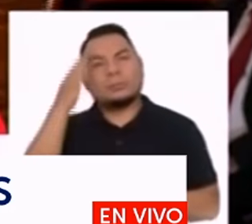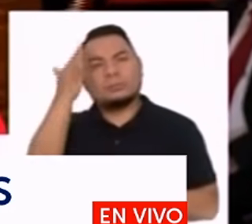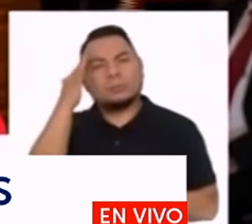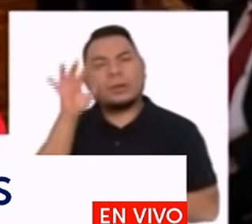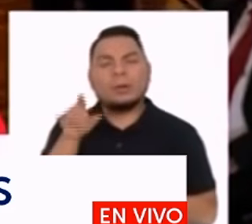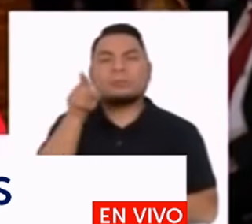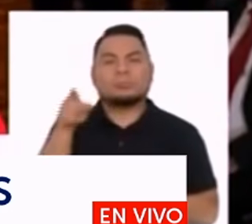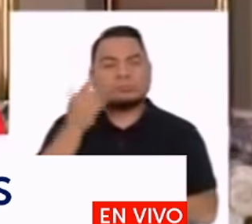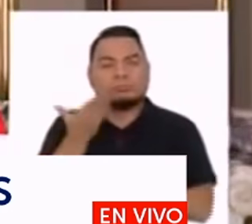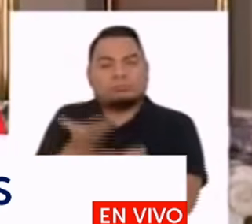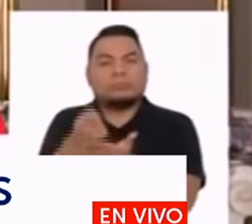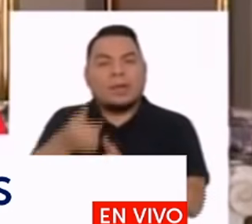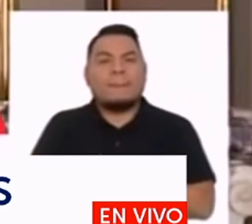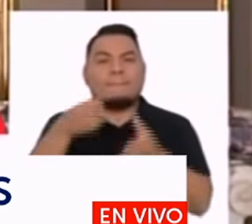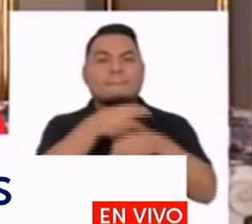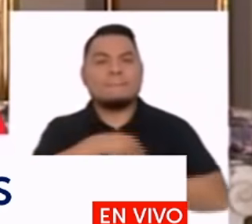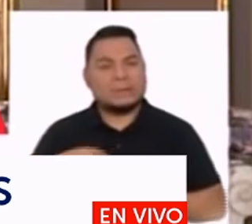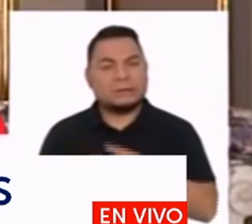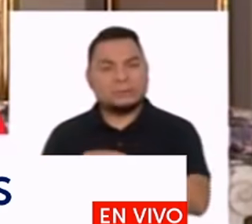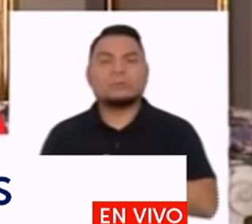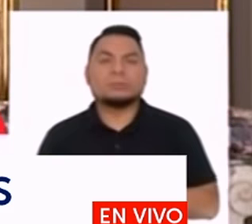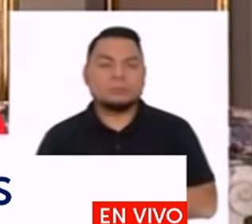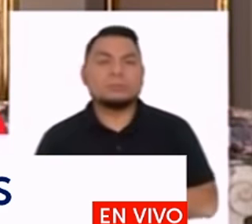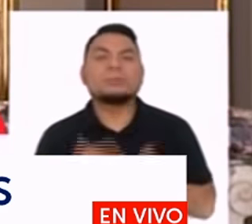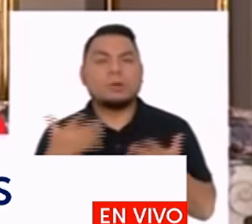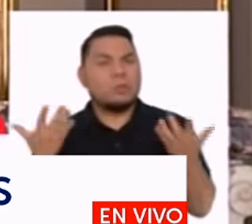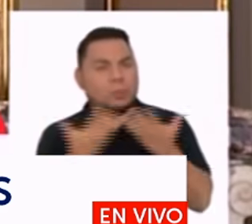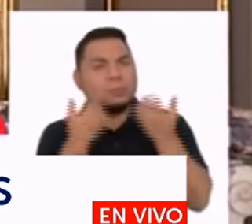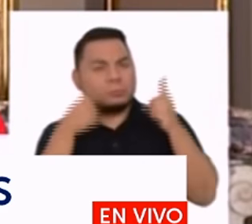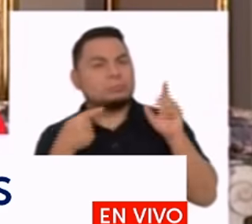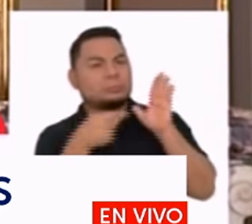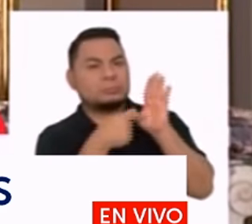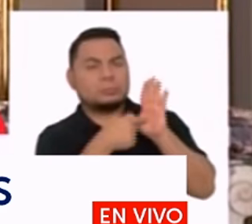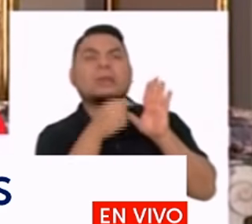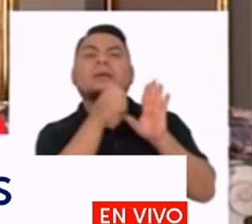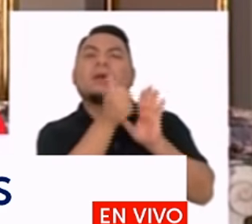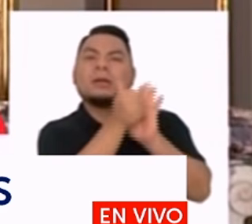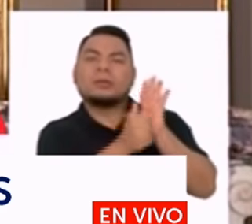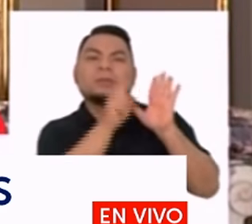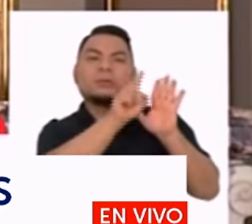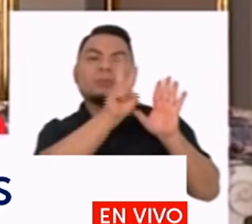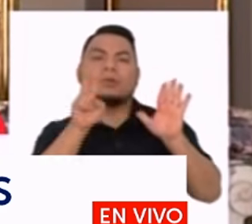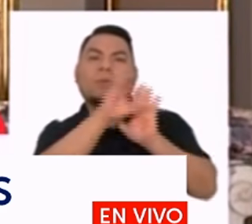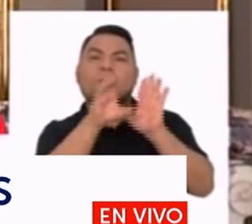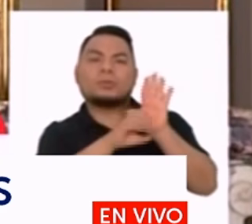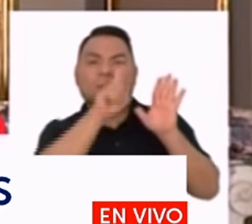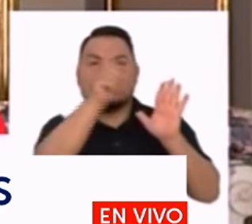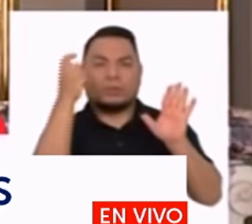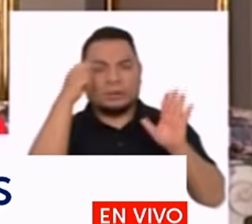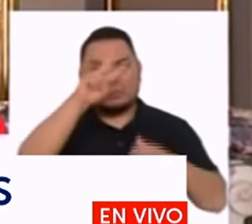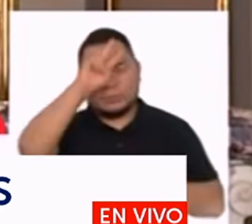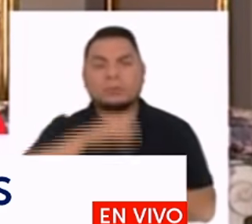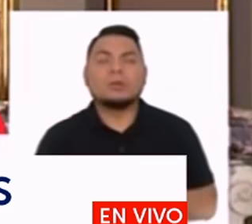Escuchemos. La señora presidenta del Consejo de Ministros, de conformidad con el artículo 122 de la Constitución Política